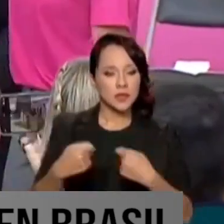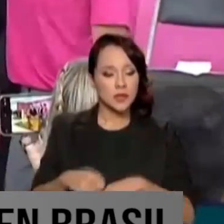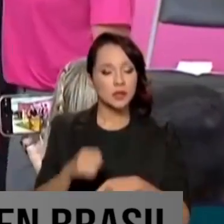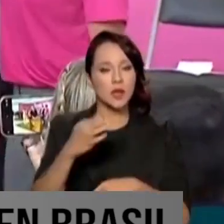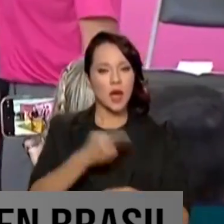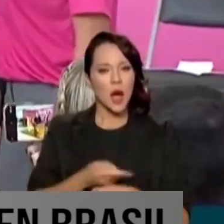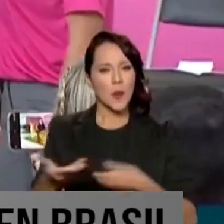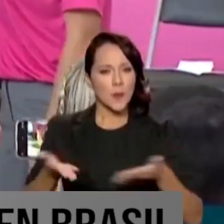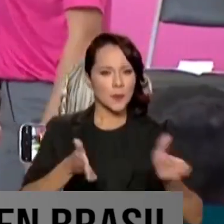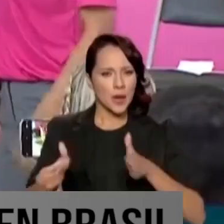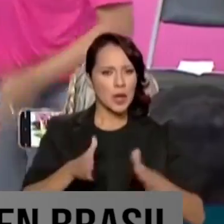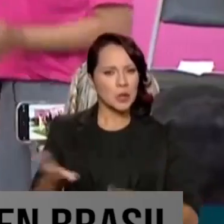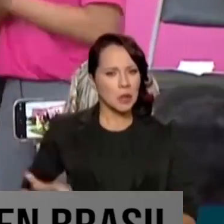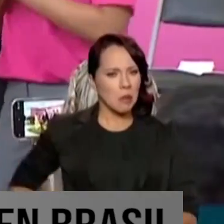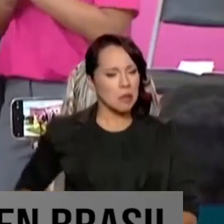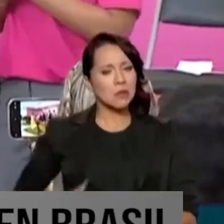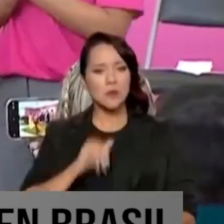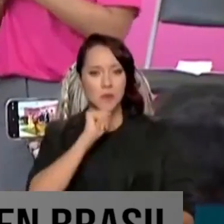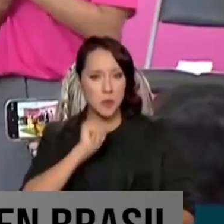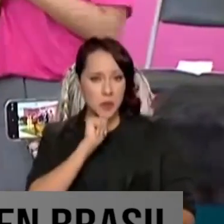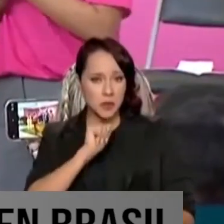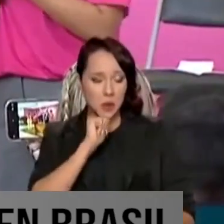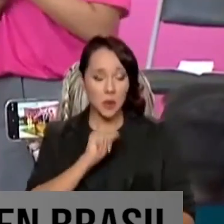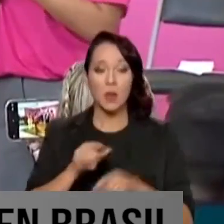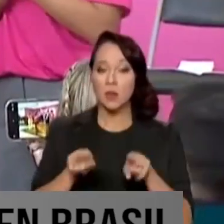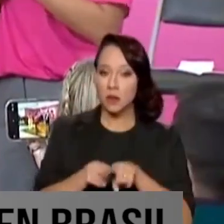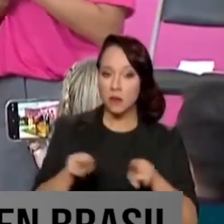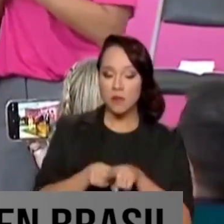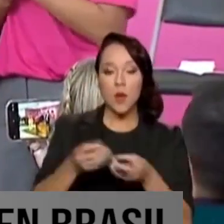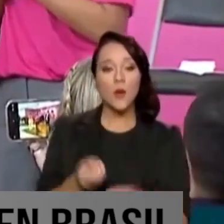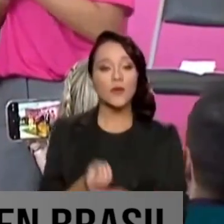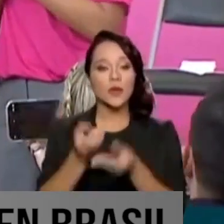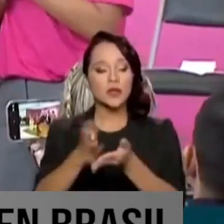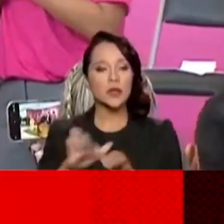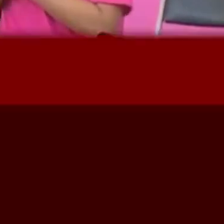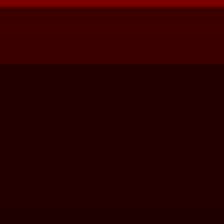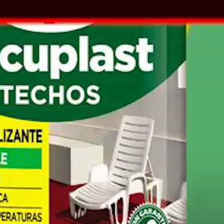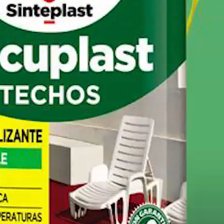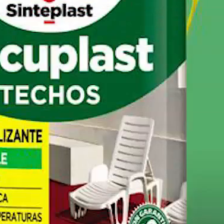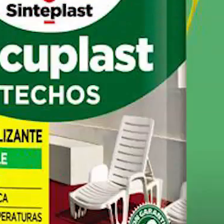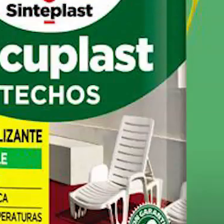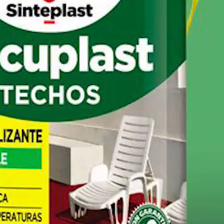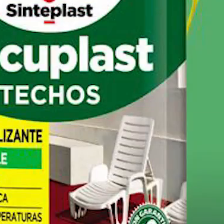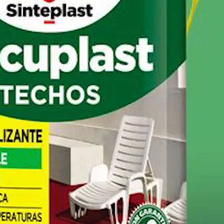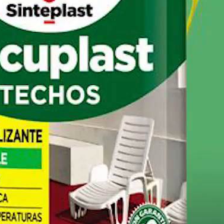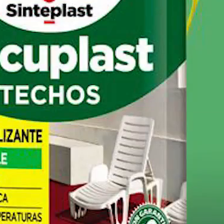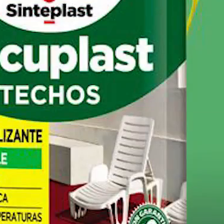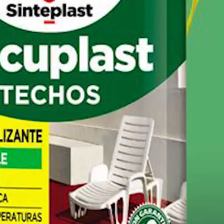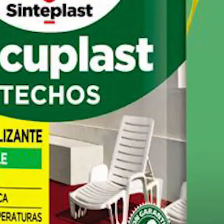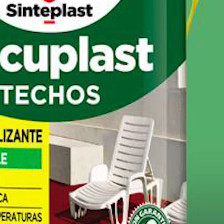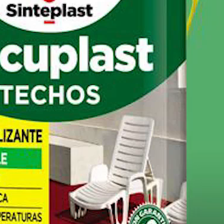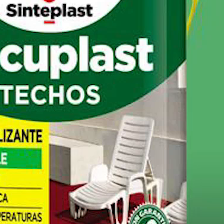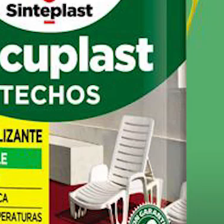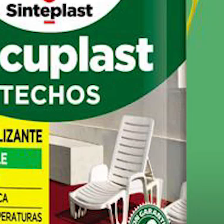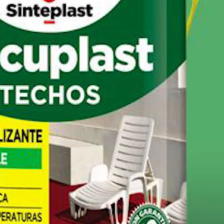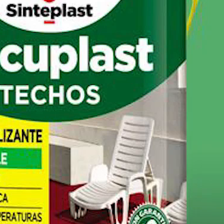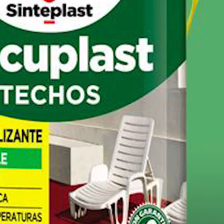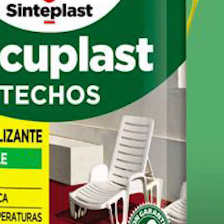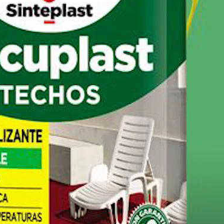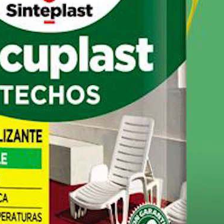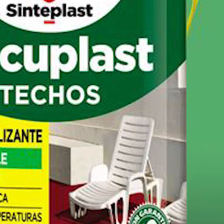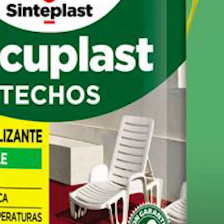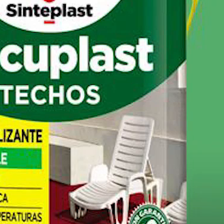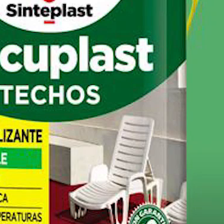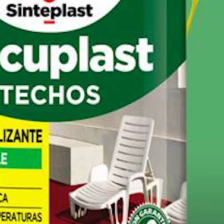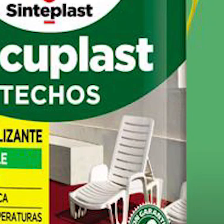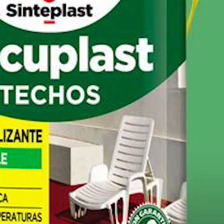por varias declaraciones consideradas misóginas y machistas. Con el auspicio de Recuplas Techos, el